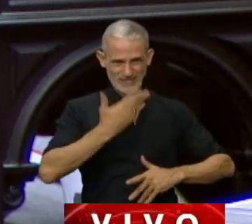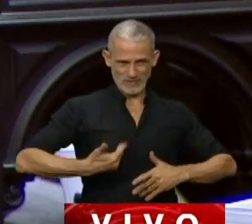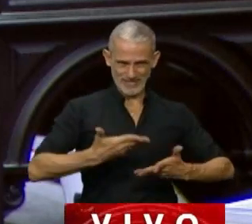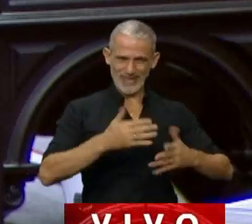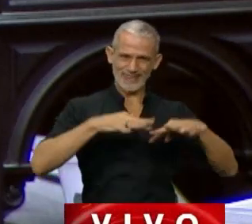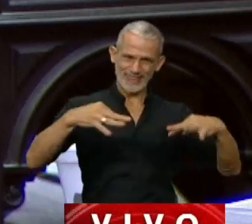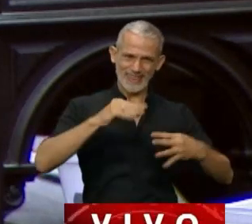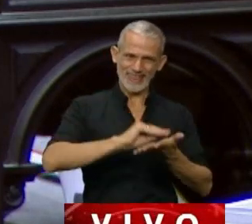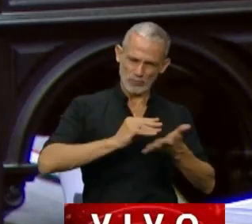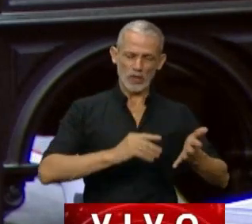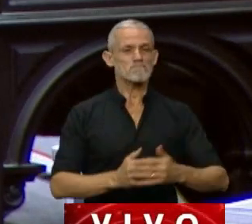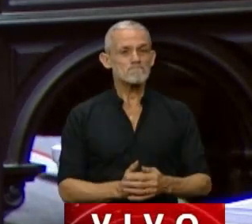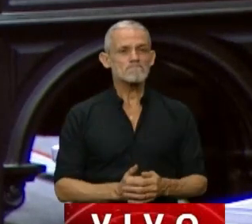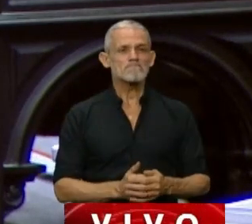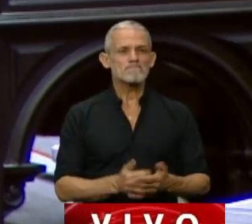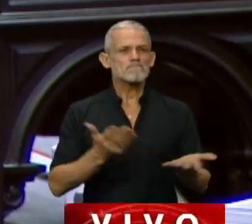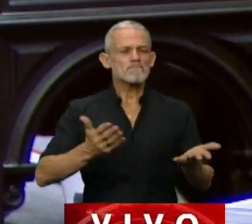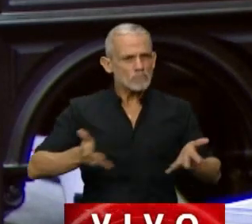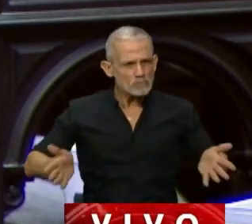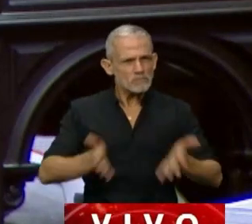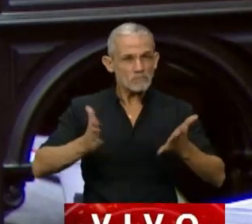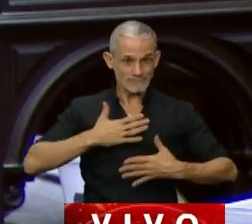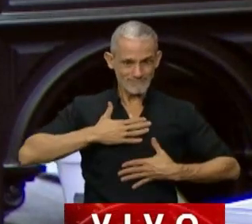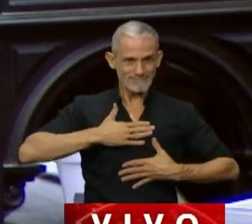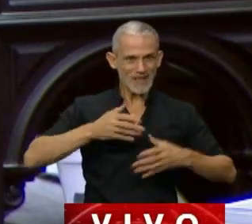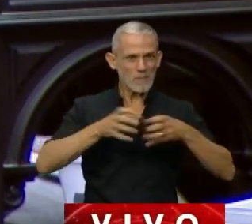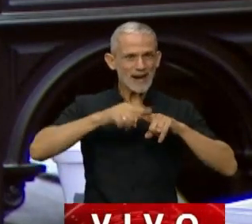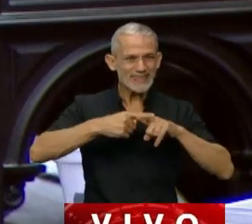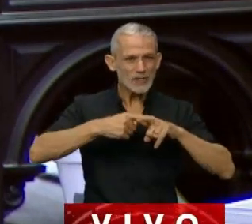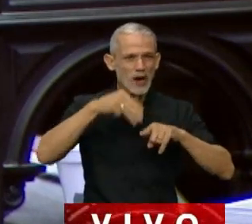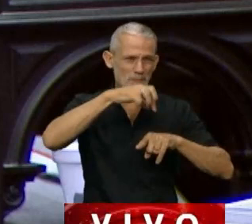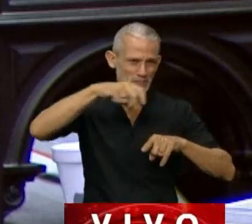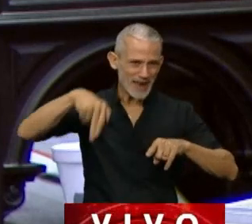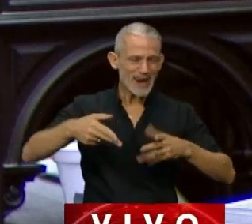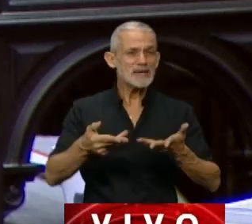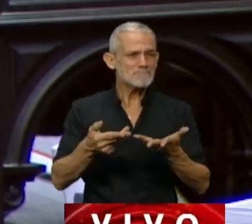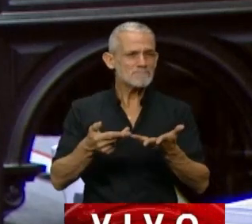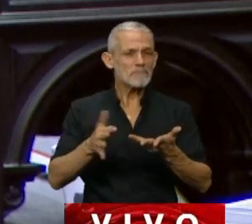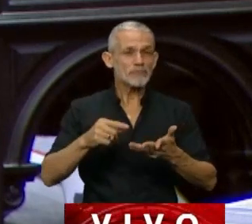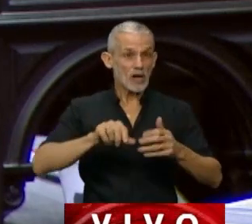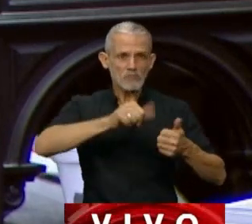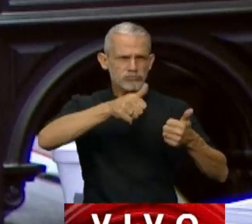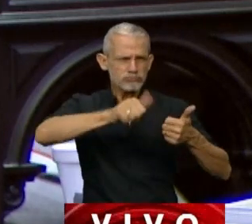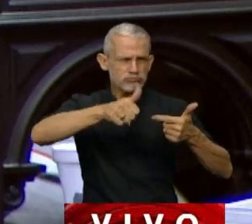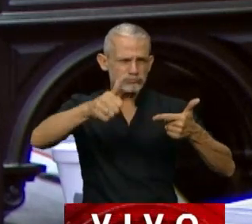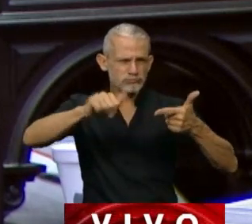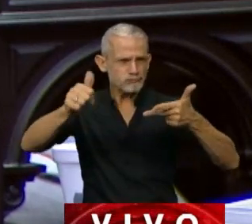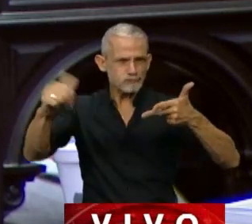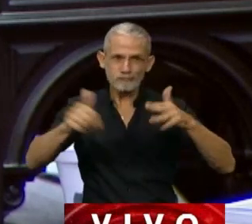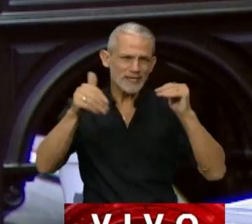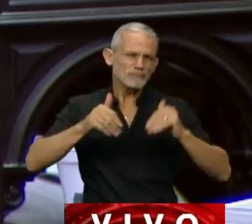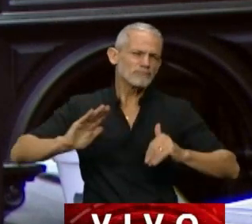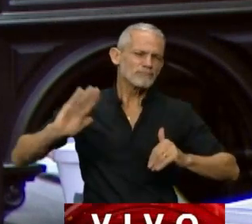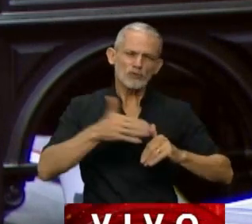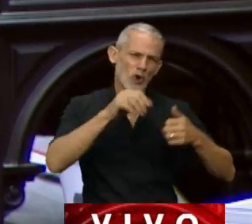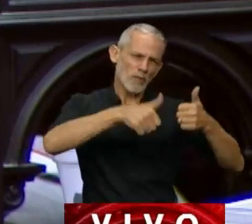también debo decir que se impulsó desde nuestro partido que, como usted bien sabe, ha ganado absolutamente todas las